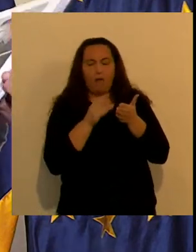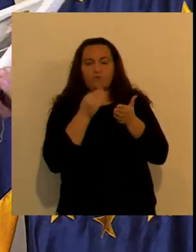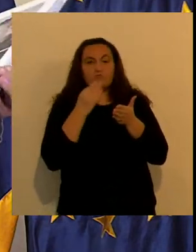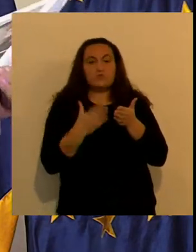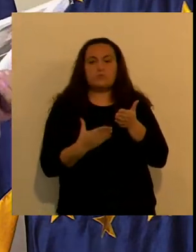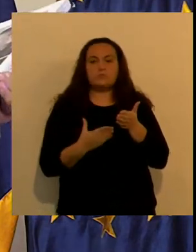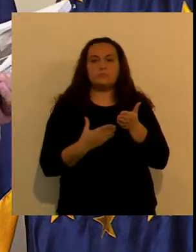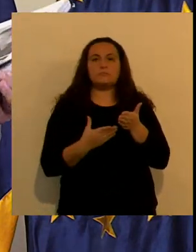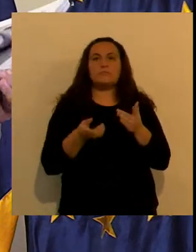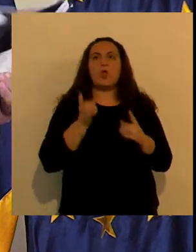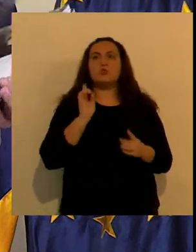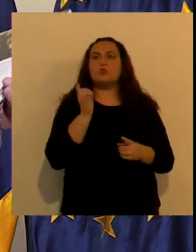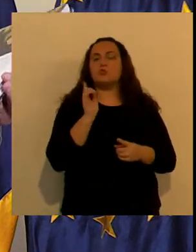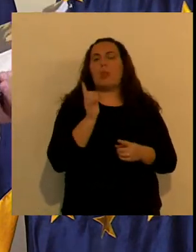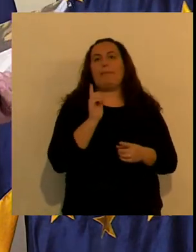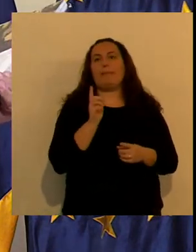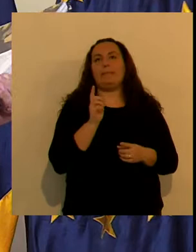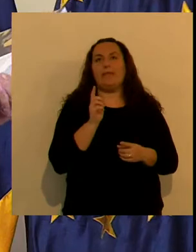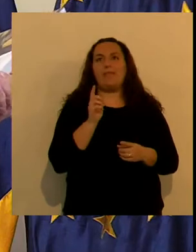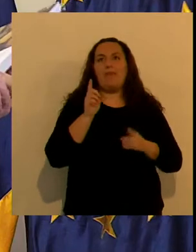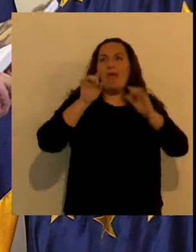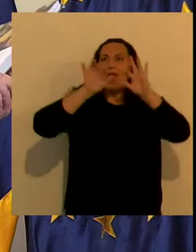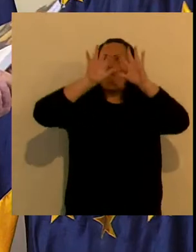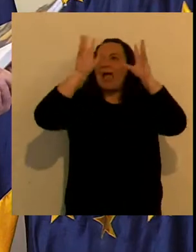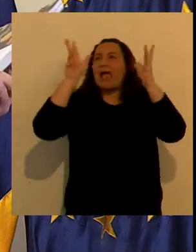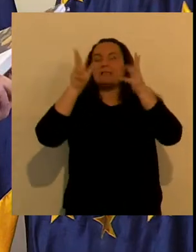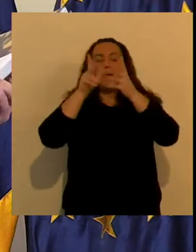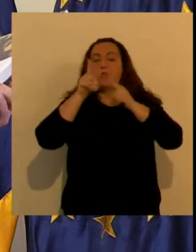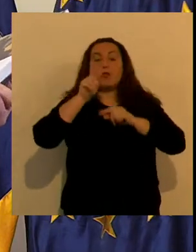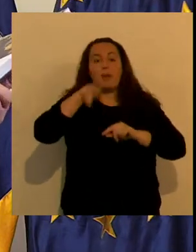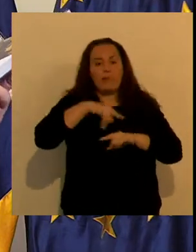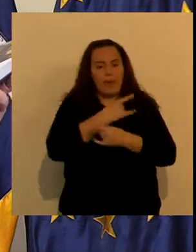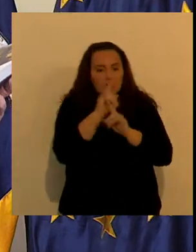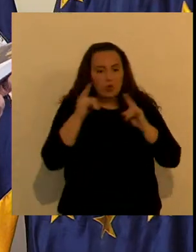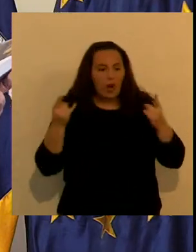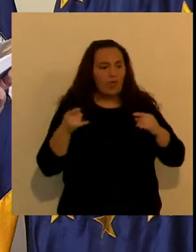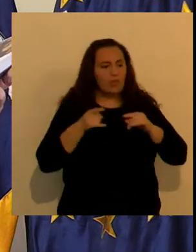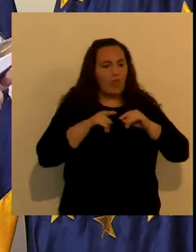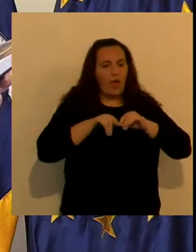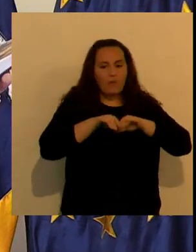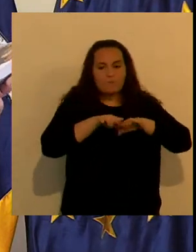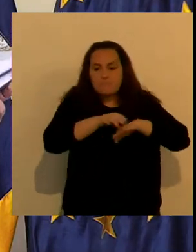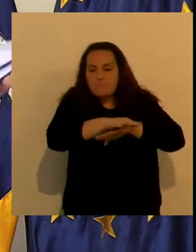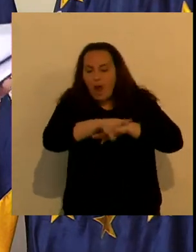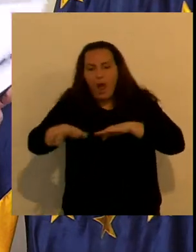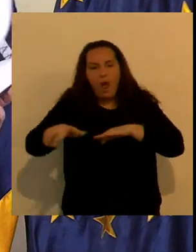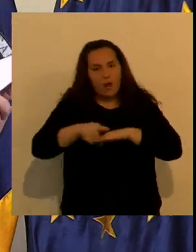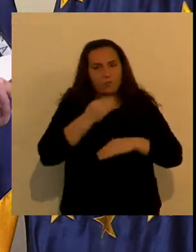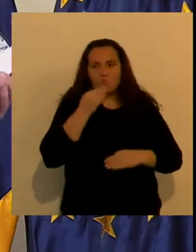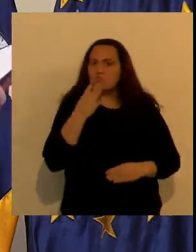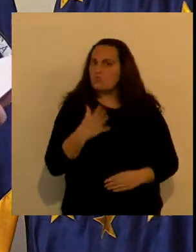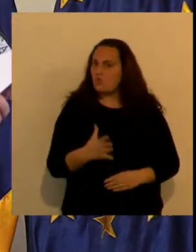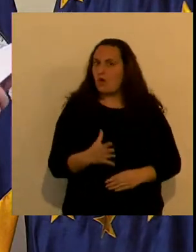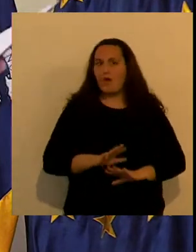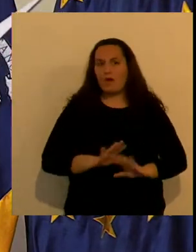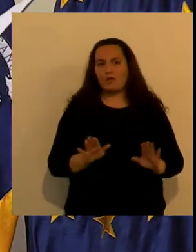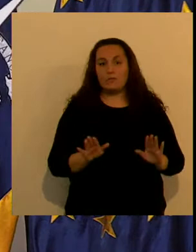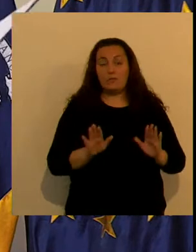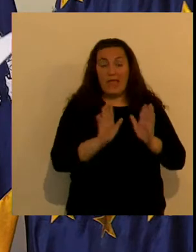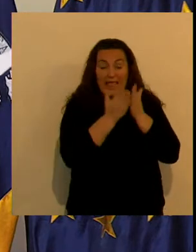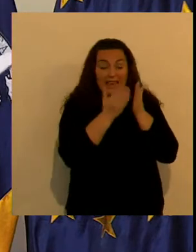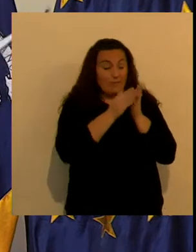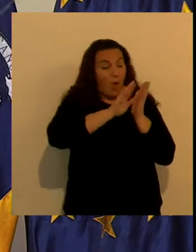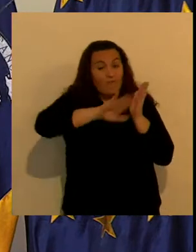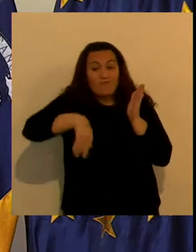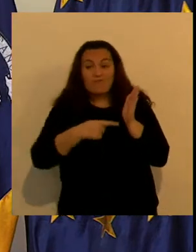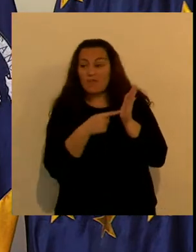solamente del espacio, también de naturaleza, del mar, muy bueno. Y en el final del libro